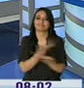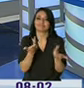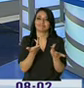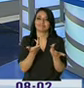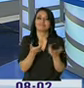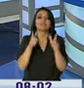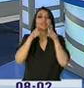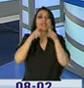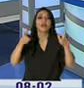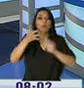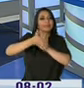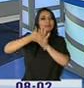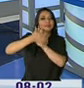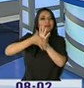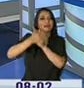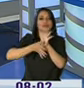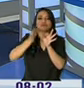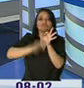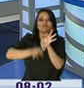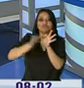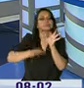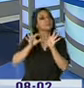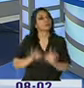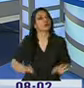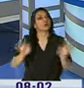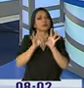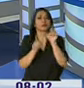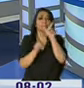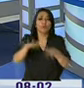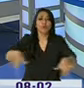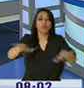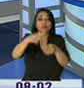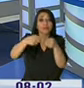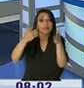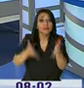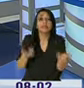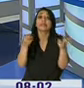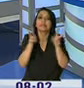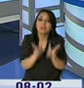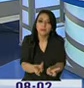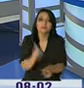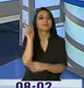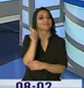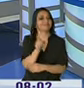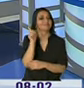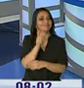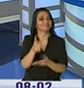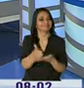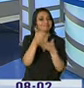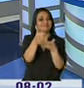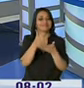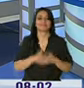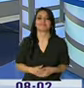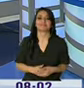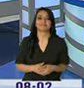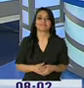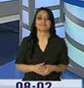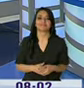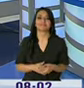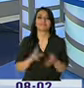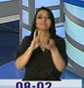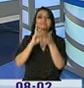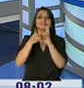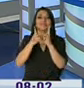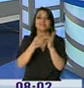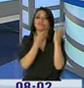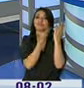lenguaje de señas que es importantísimo para miles de quiteños que también ellos necesitan la ayuda necesaria. Así que vecinos, ahí están